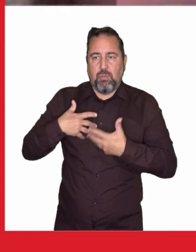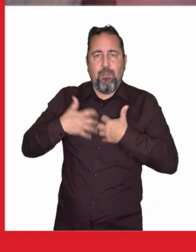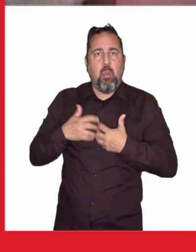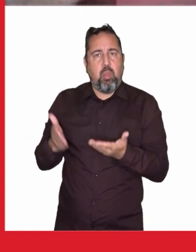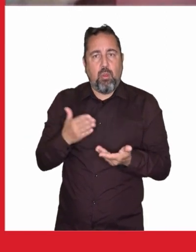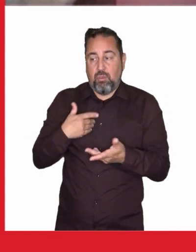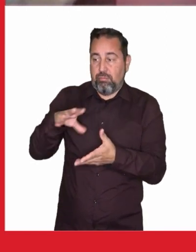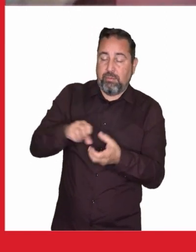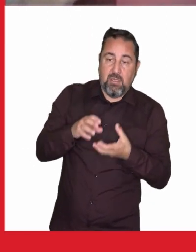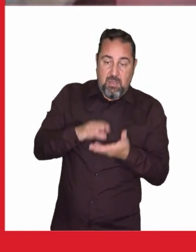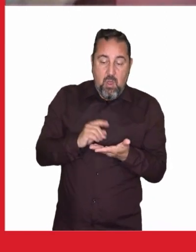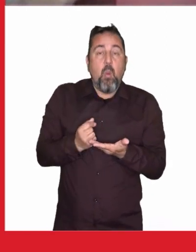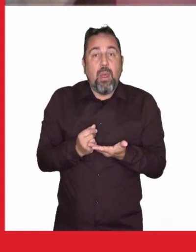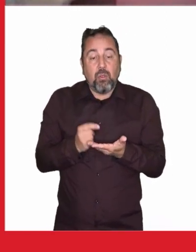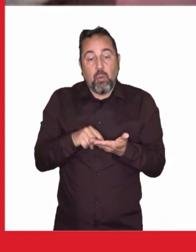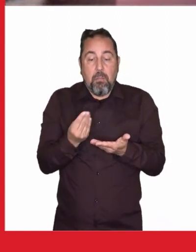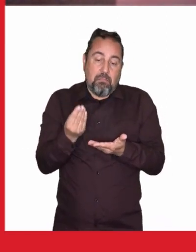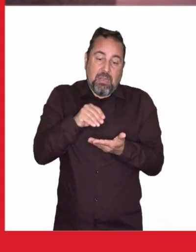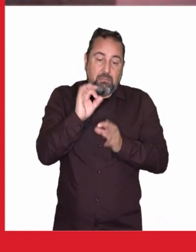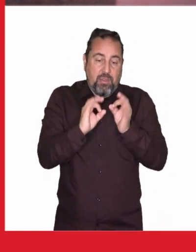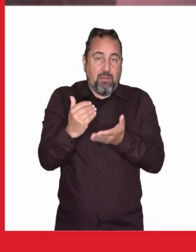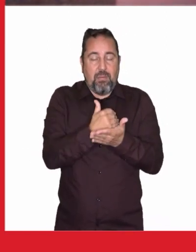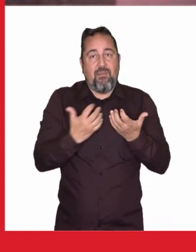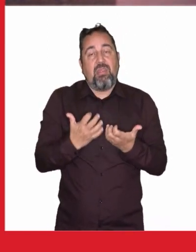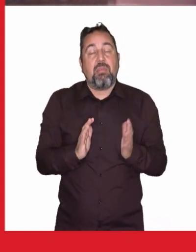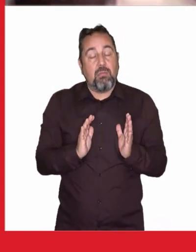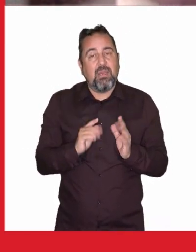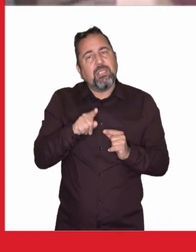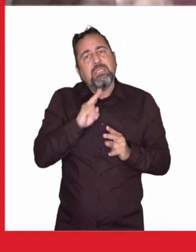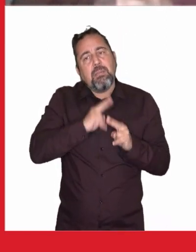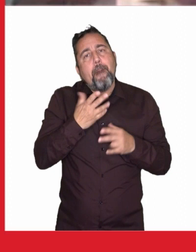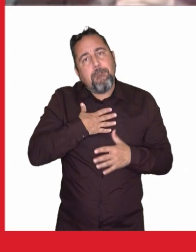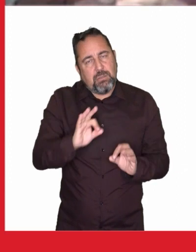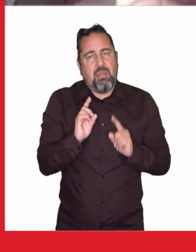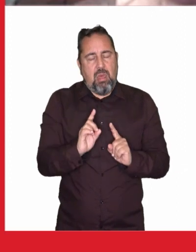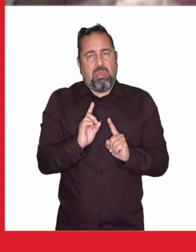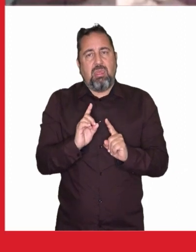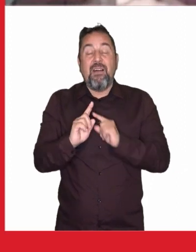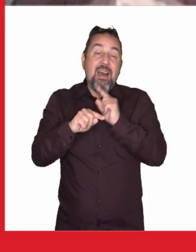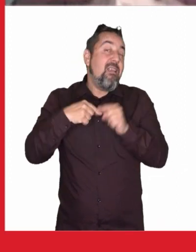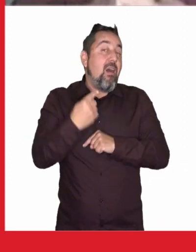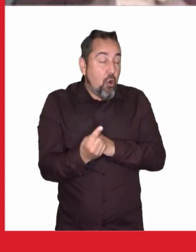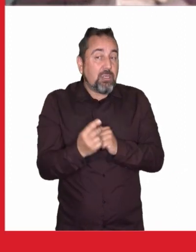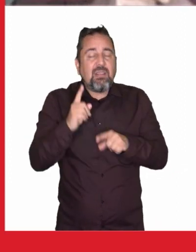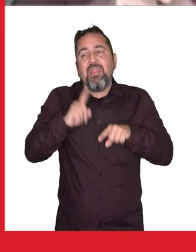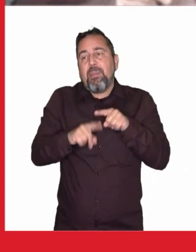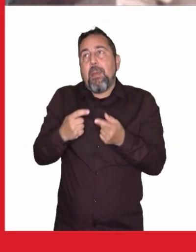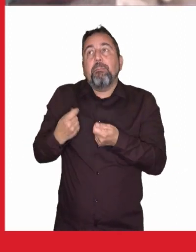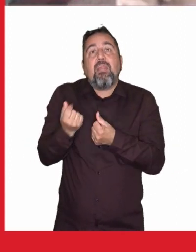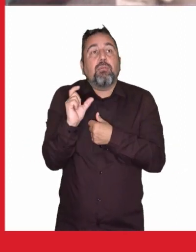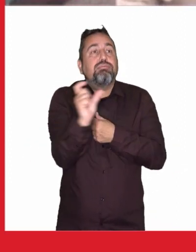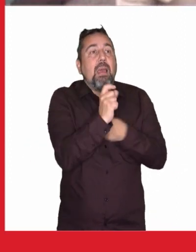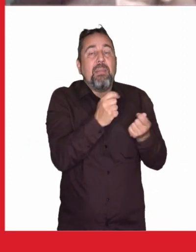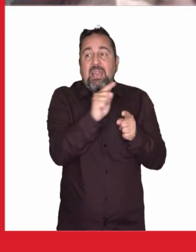es cuánto me cuesta producirlo. Y a eso le sumo un margen y es el precio al que lo vendo. Esa es una posibilidad. Y la